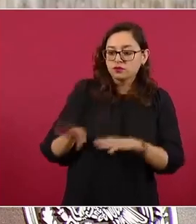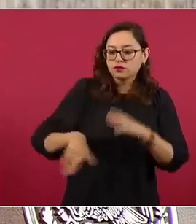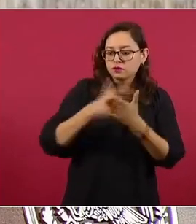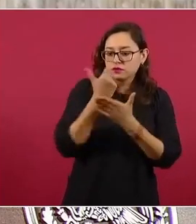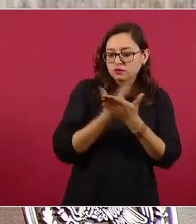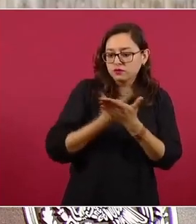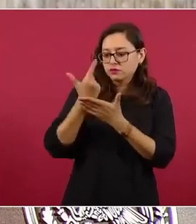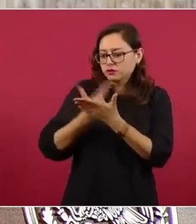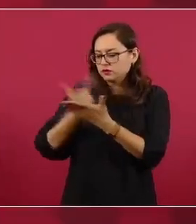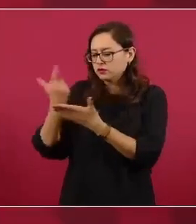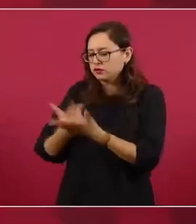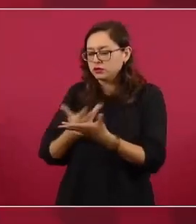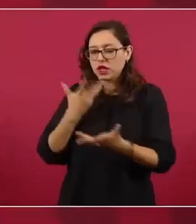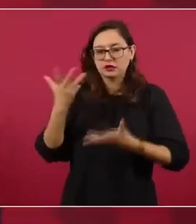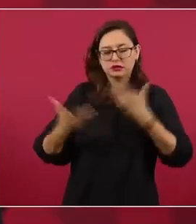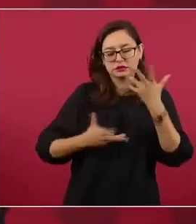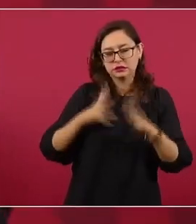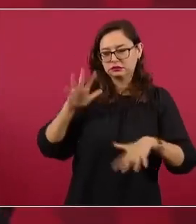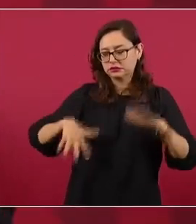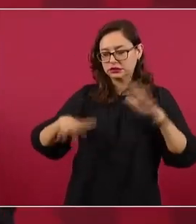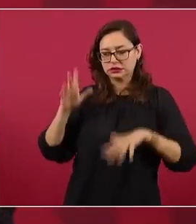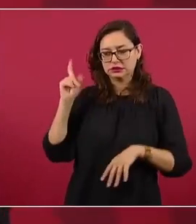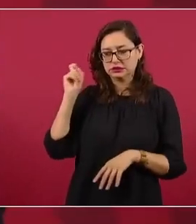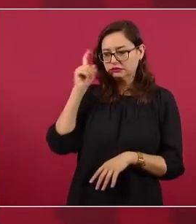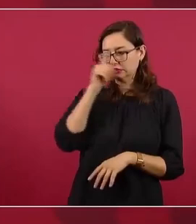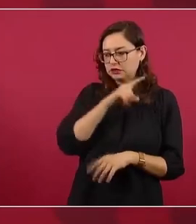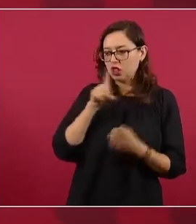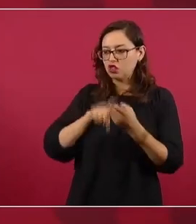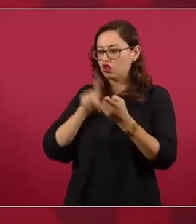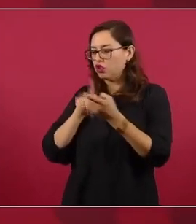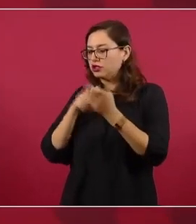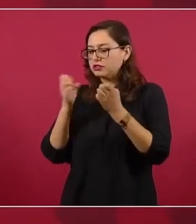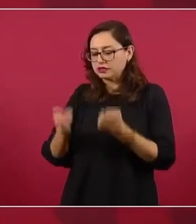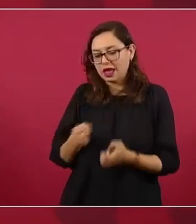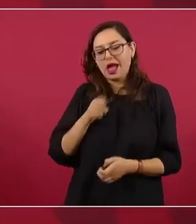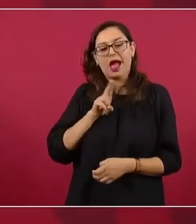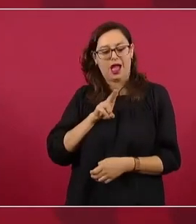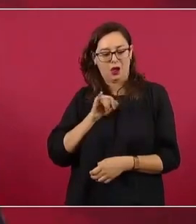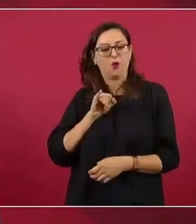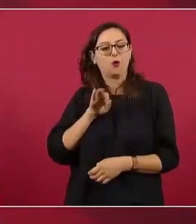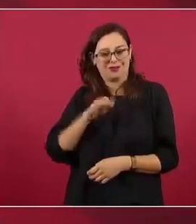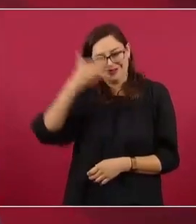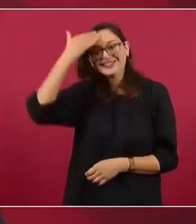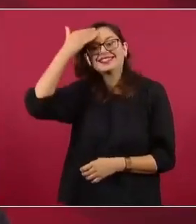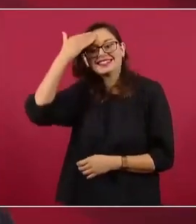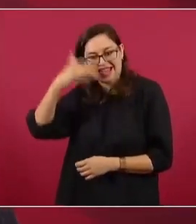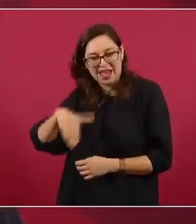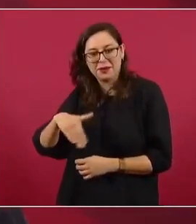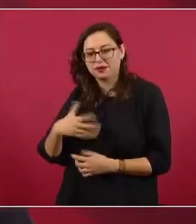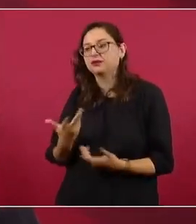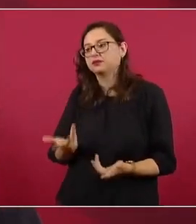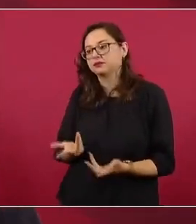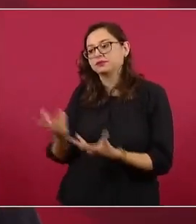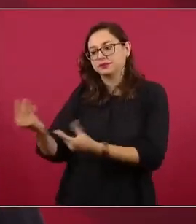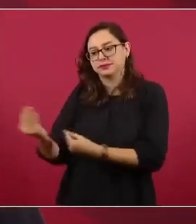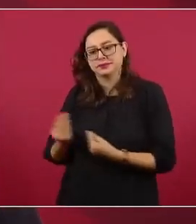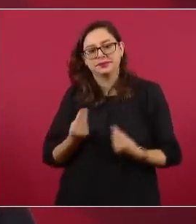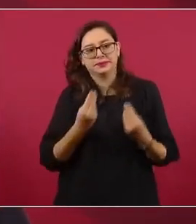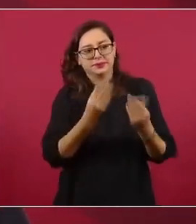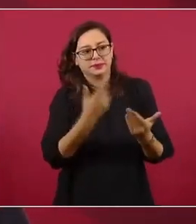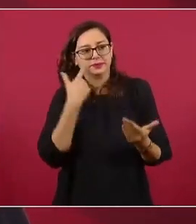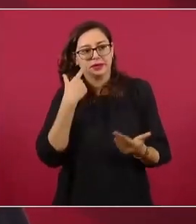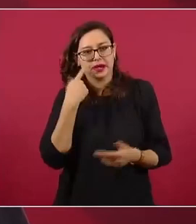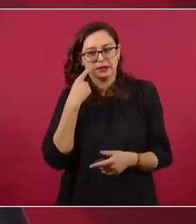muchas veces no se sabe por dónde. Entonces, la UIF tiene como función indicarle al Ministerio Público